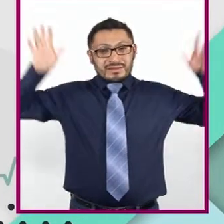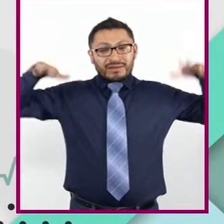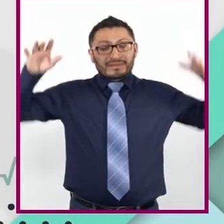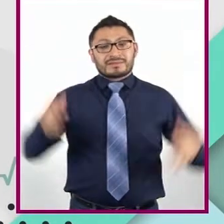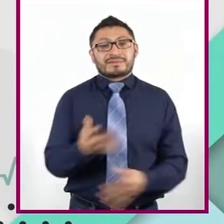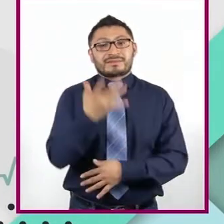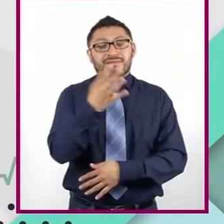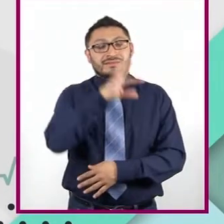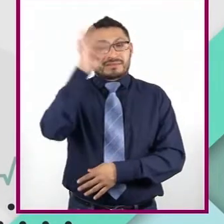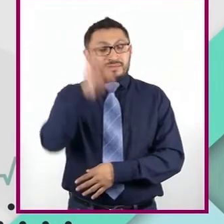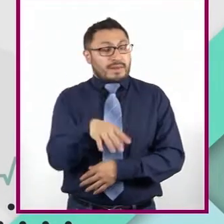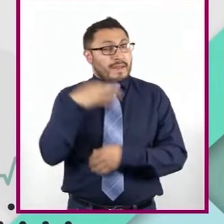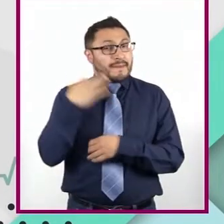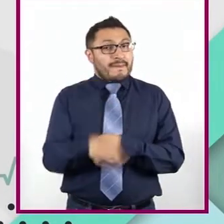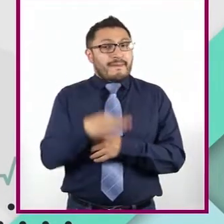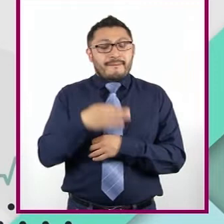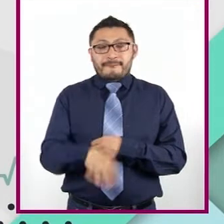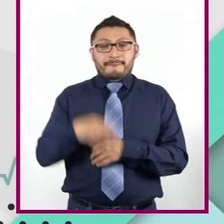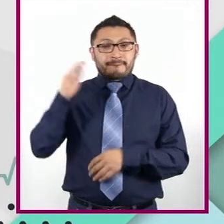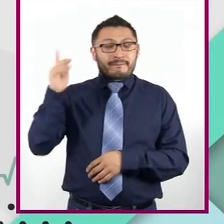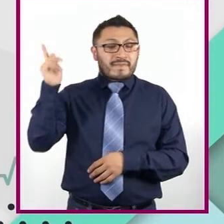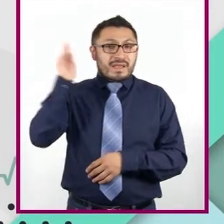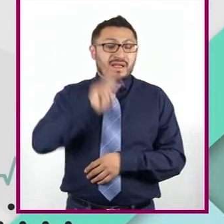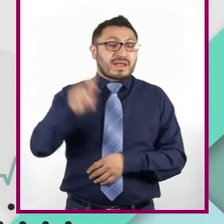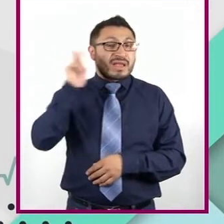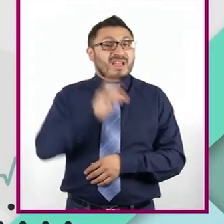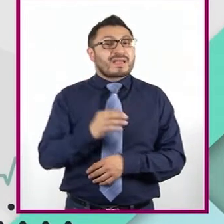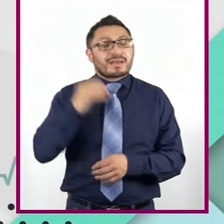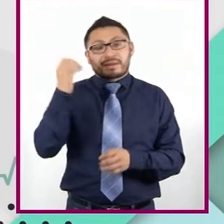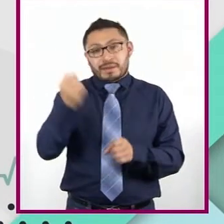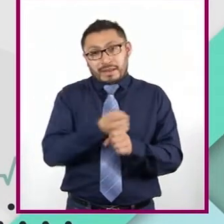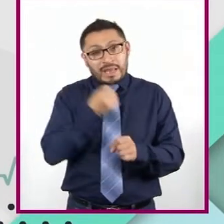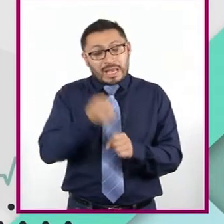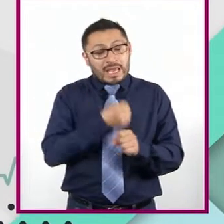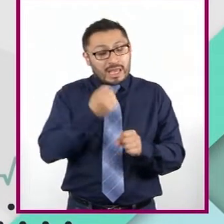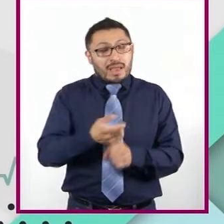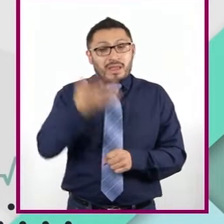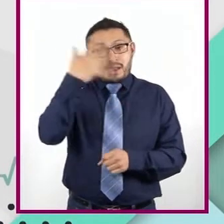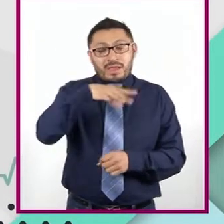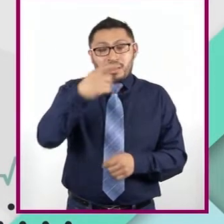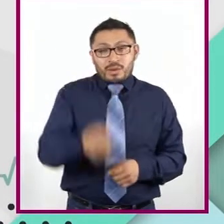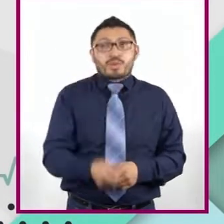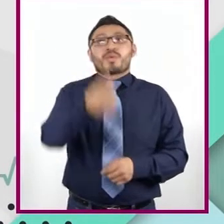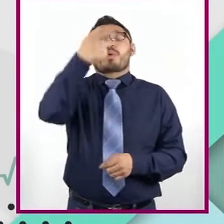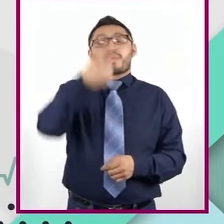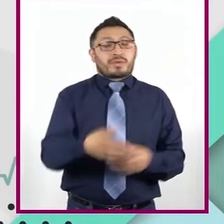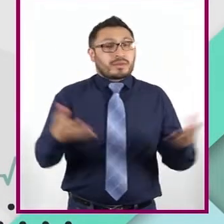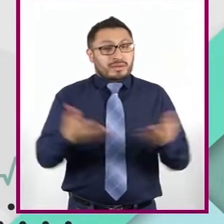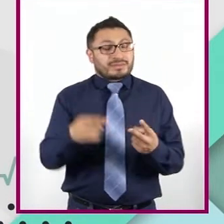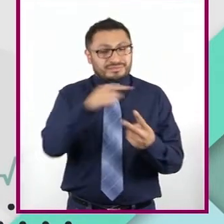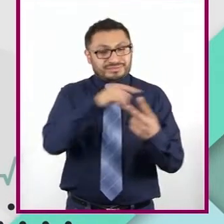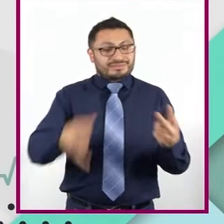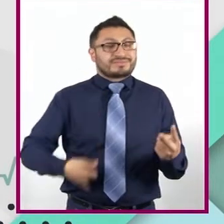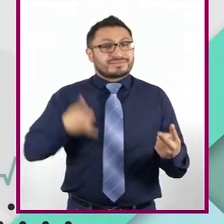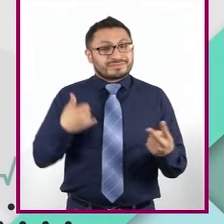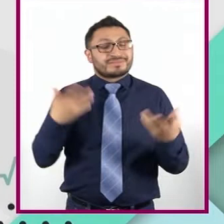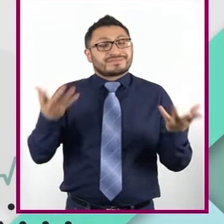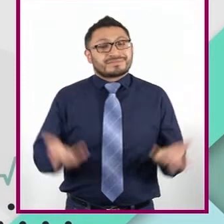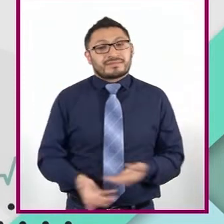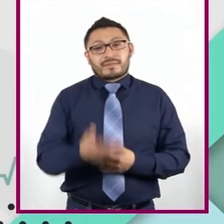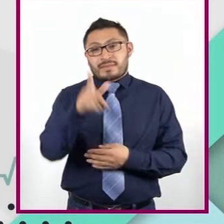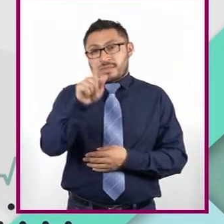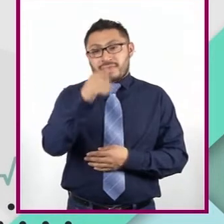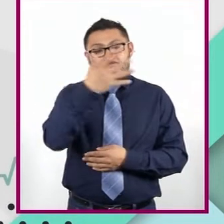50%, mientras que la probabilidad frecuencial para los 10 lanzamientos que realizaron Cecilia y Santiago fue